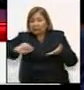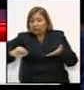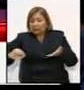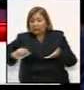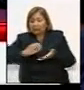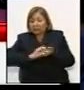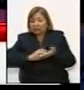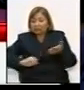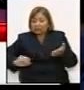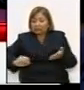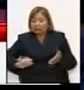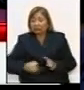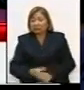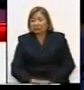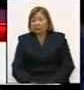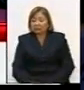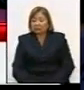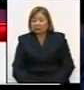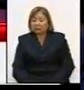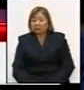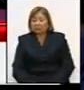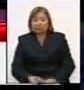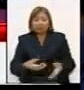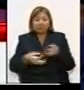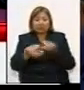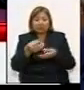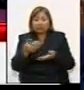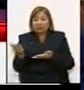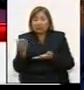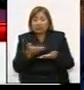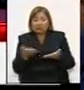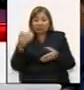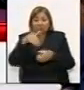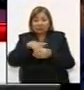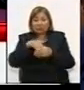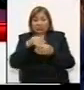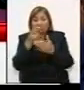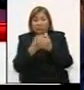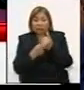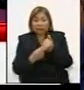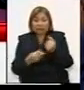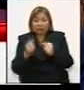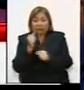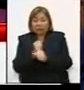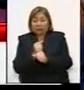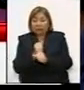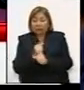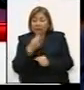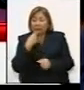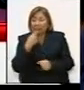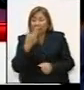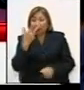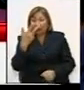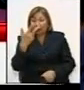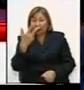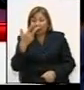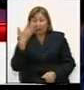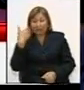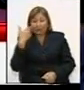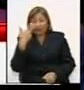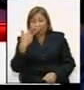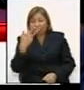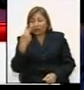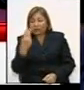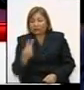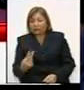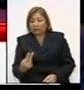Le quitó la cuenta regresiva a los votos de confianza. En vez de ser 3 como eran antes, lo puso a